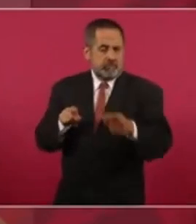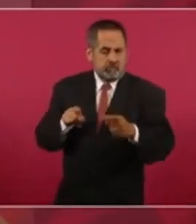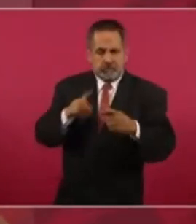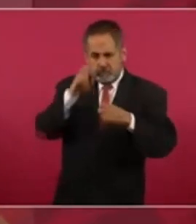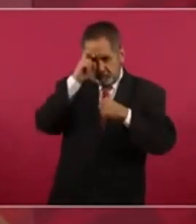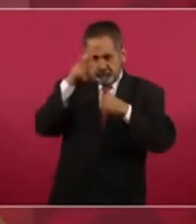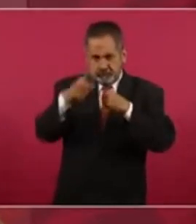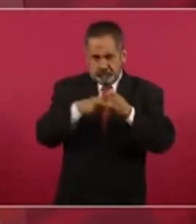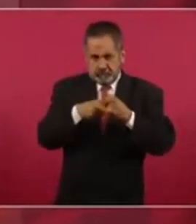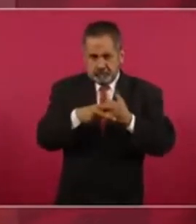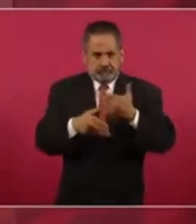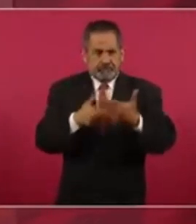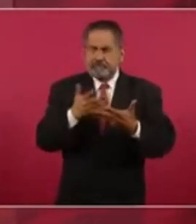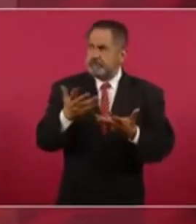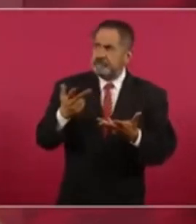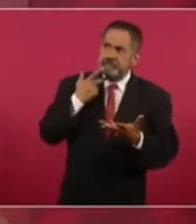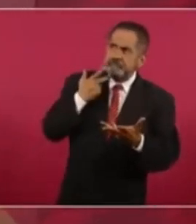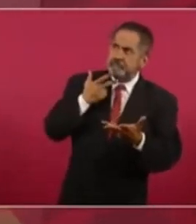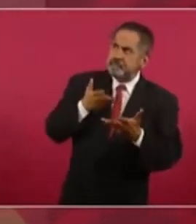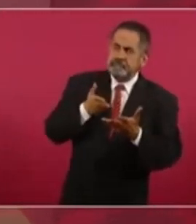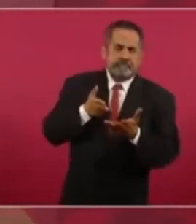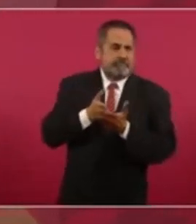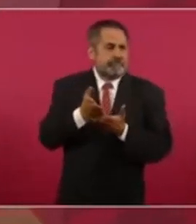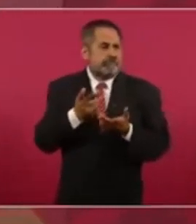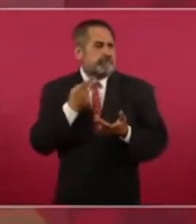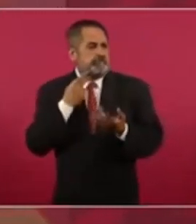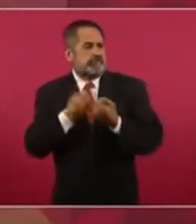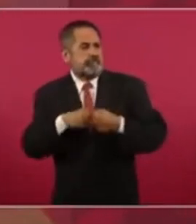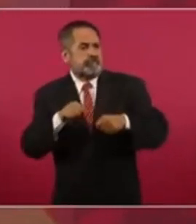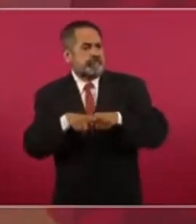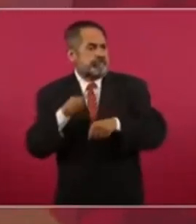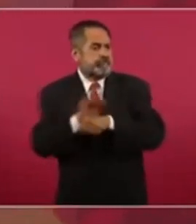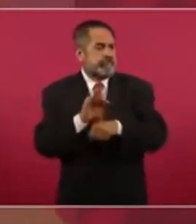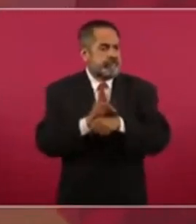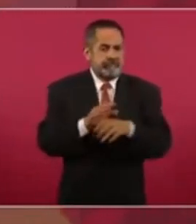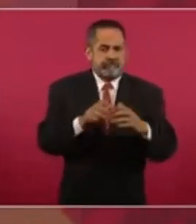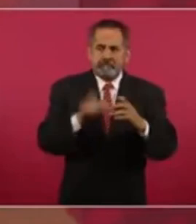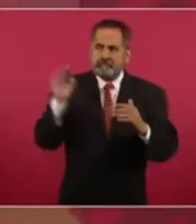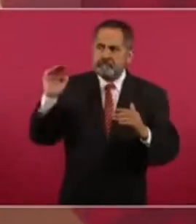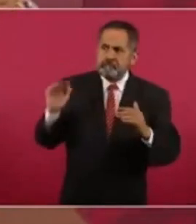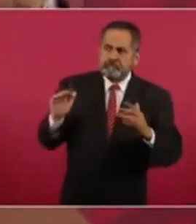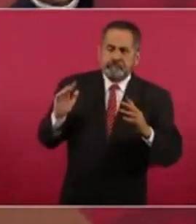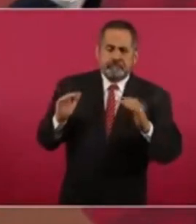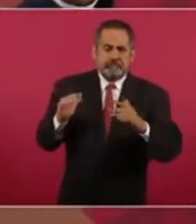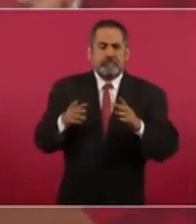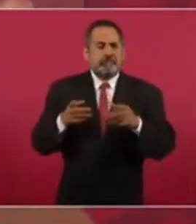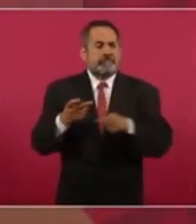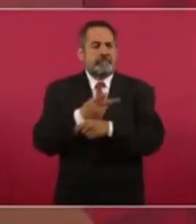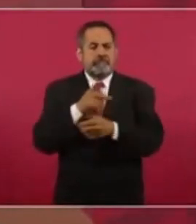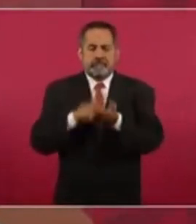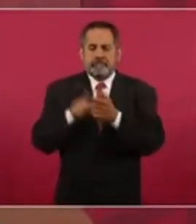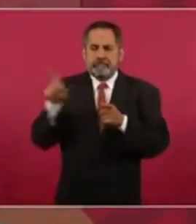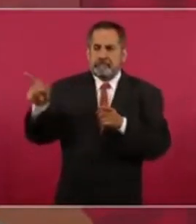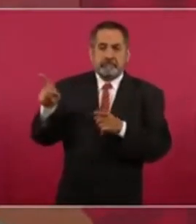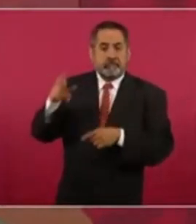que definir una política social para contrarrestar lo que se estaba